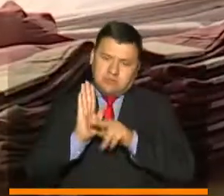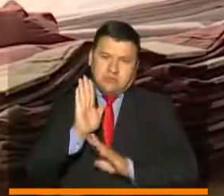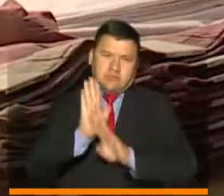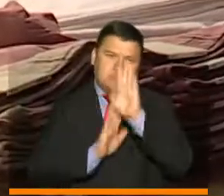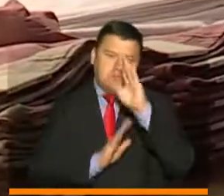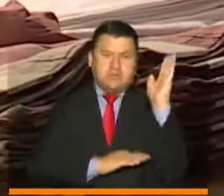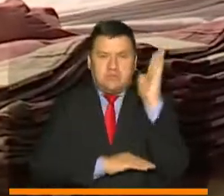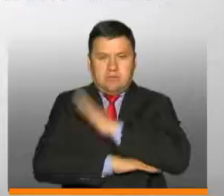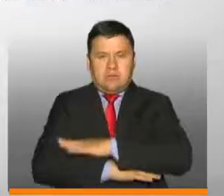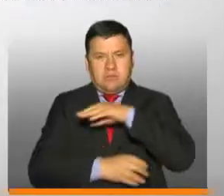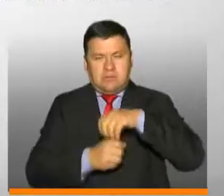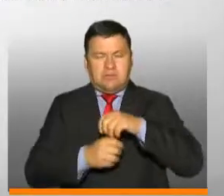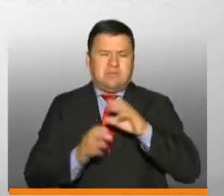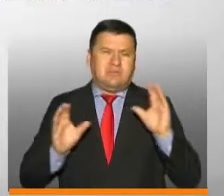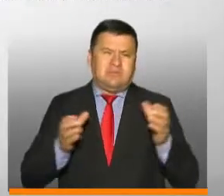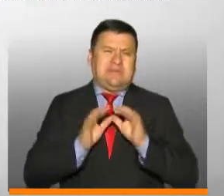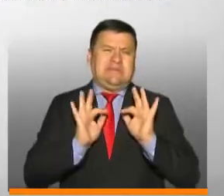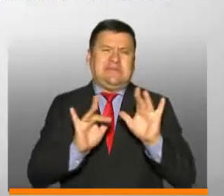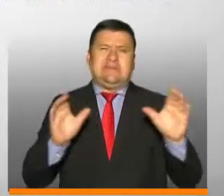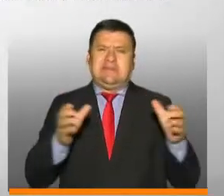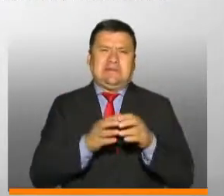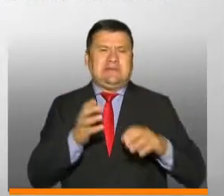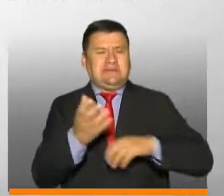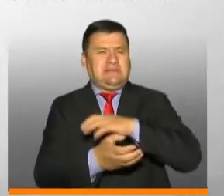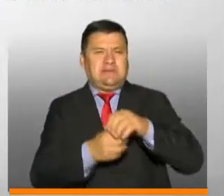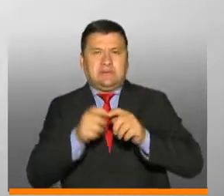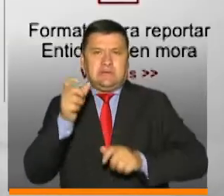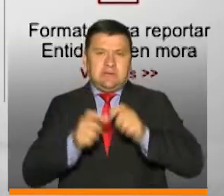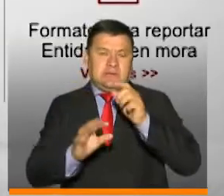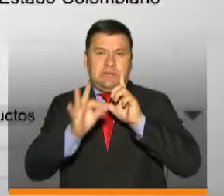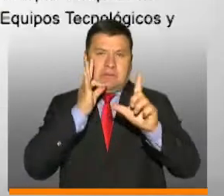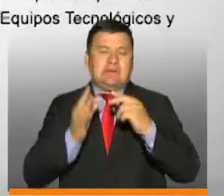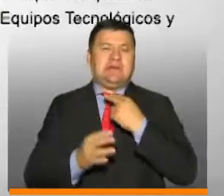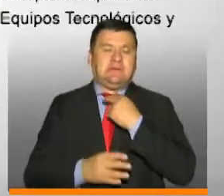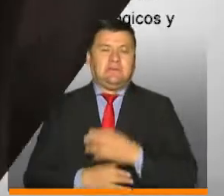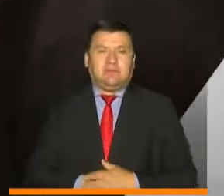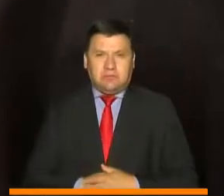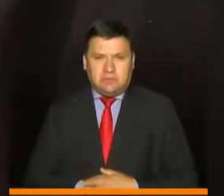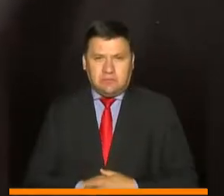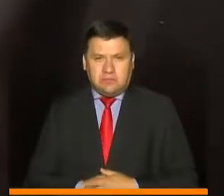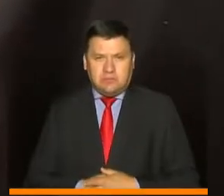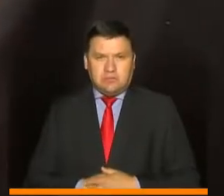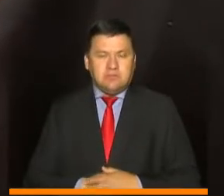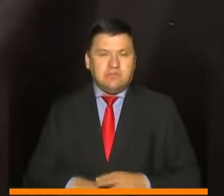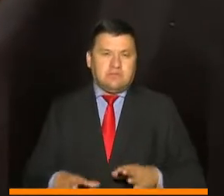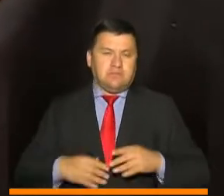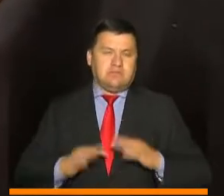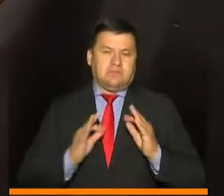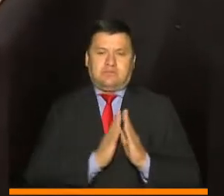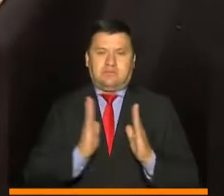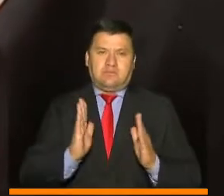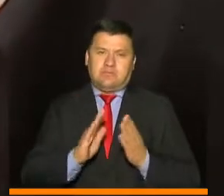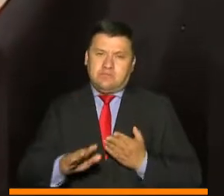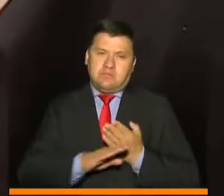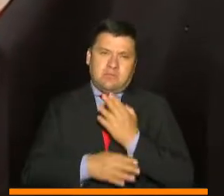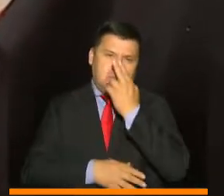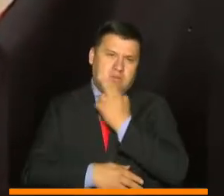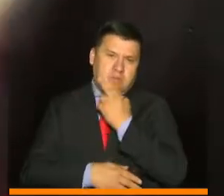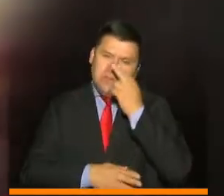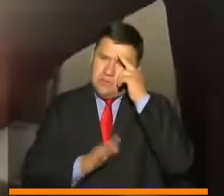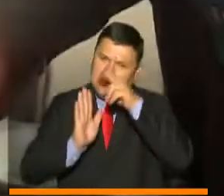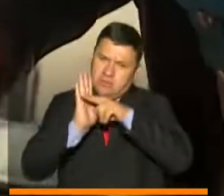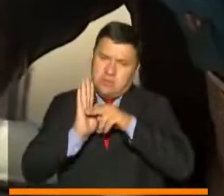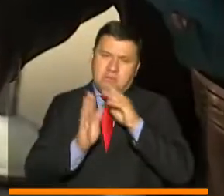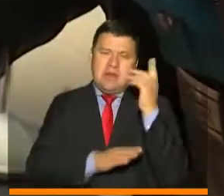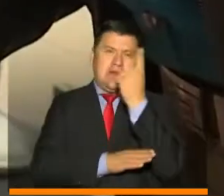desarrollo de la jornada y evitar aglomeraciones y congestión de las plataformas virtuales. adoptar y garantizar el estricto cumplimiento de los